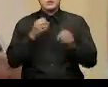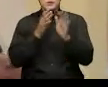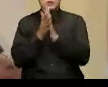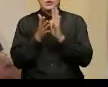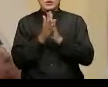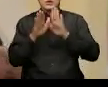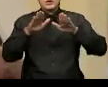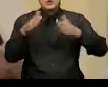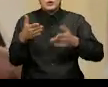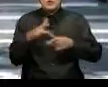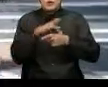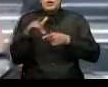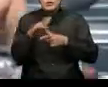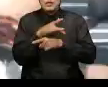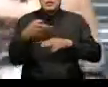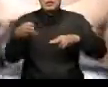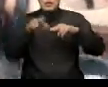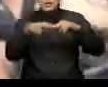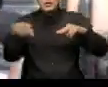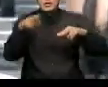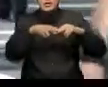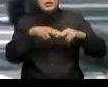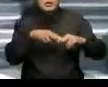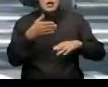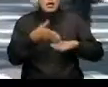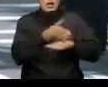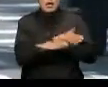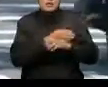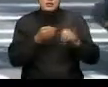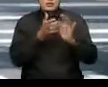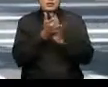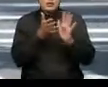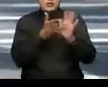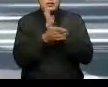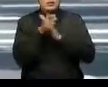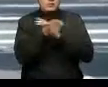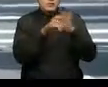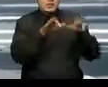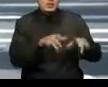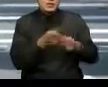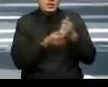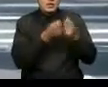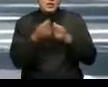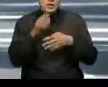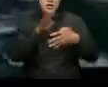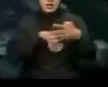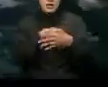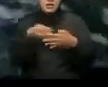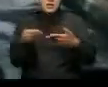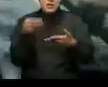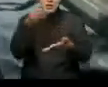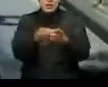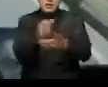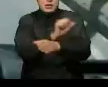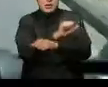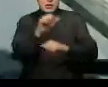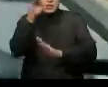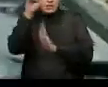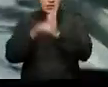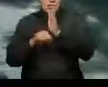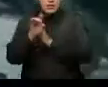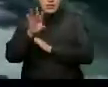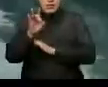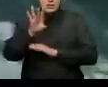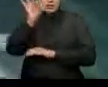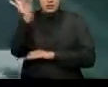se están aplicando los impuestos según informó la secretaría de hacienda- el calendario de pago del impuesto vehicular con el descuento del 15 por ciento